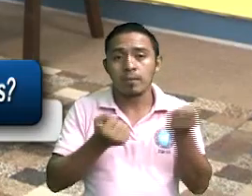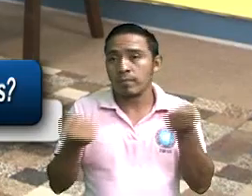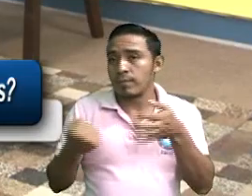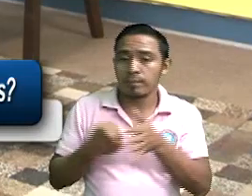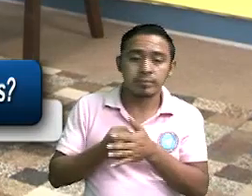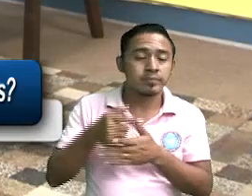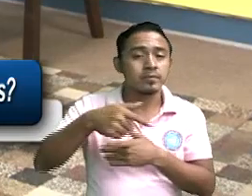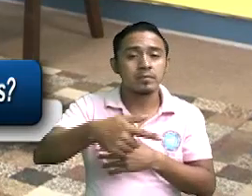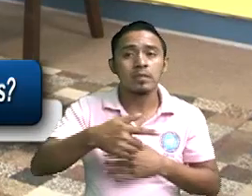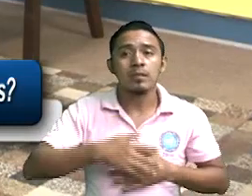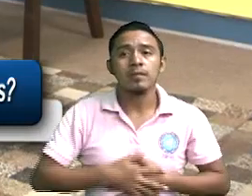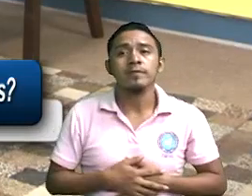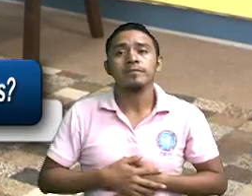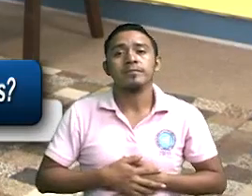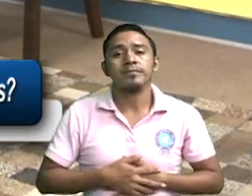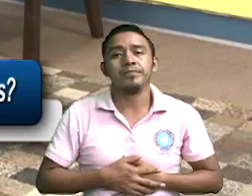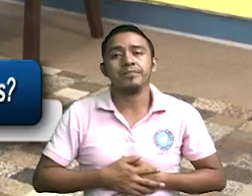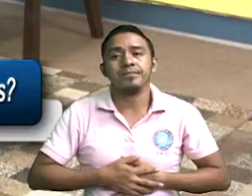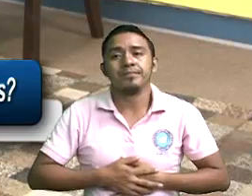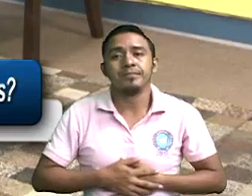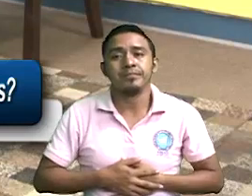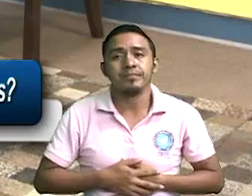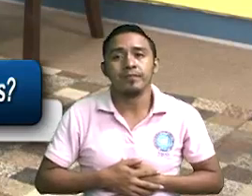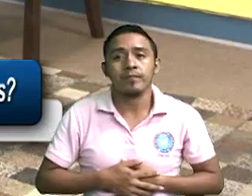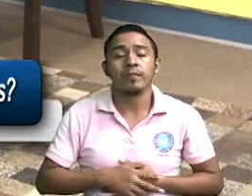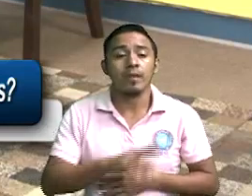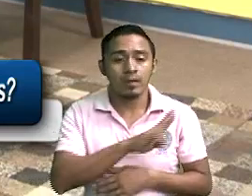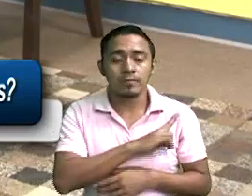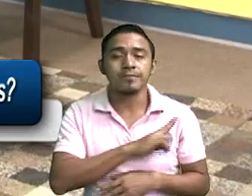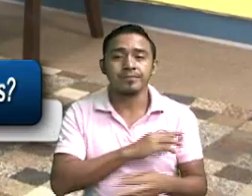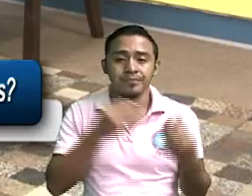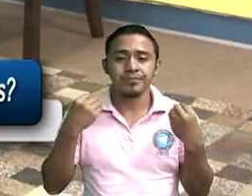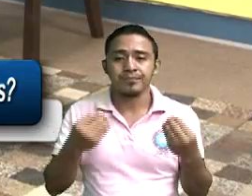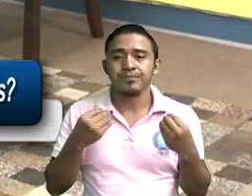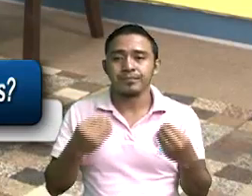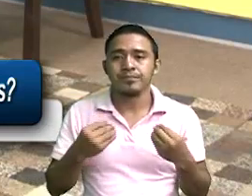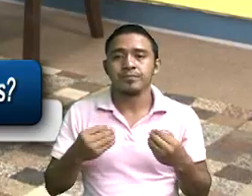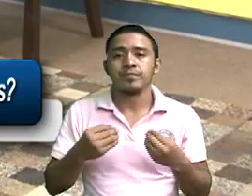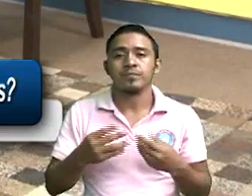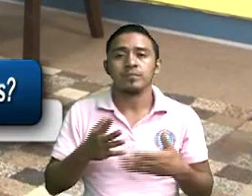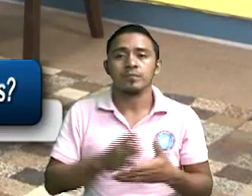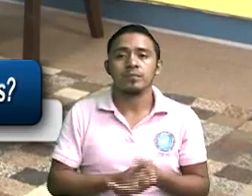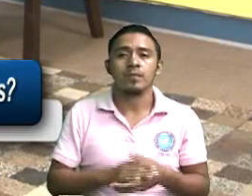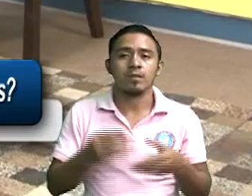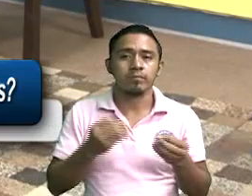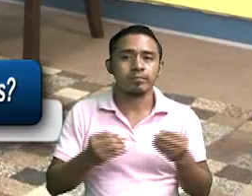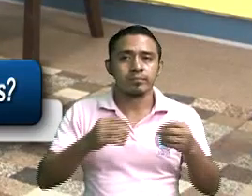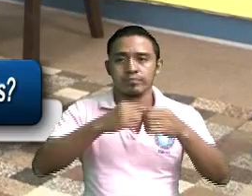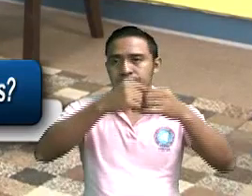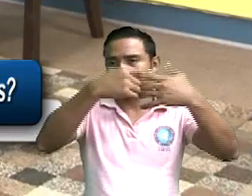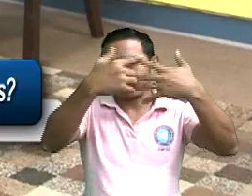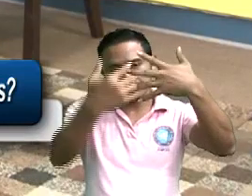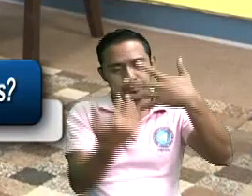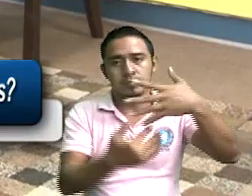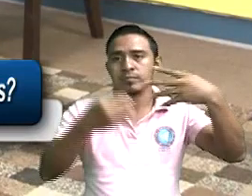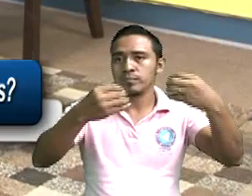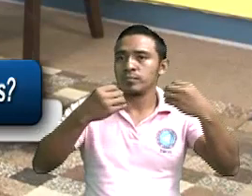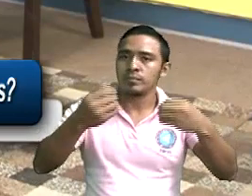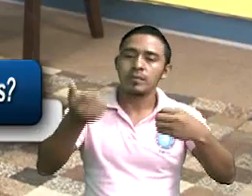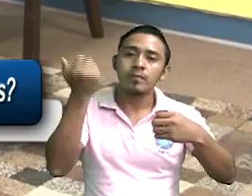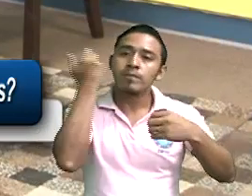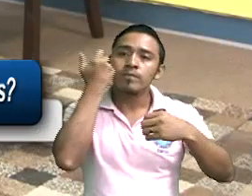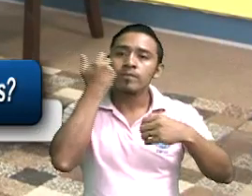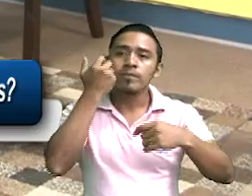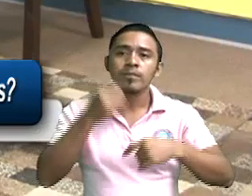accidente. Existen muchas causas. Como habíamos hablado al inicio, existe un gran número de